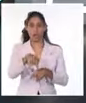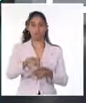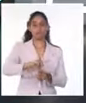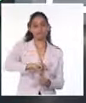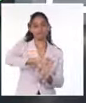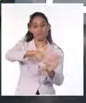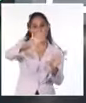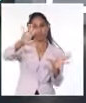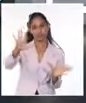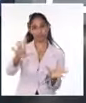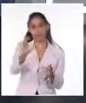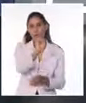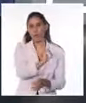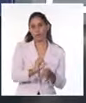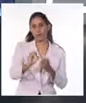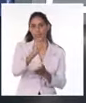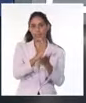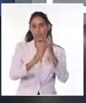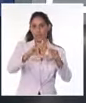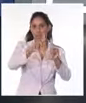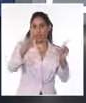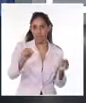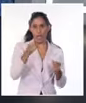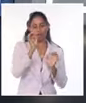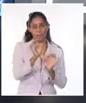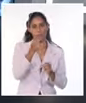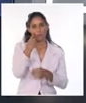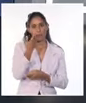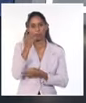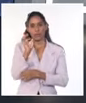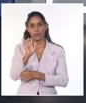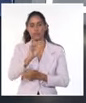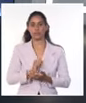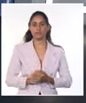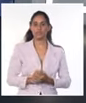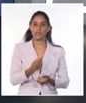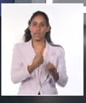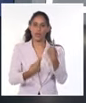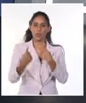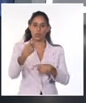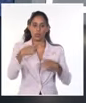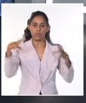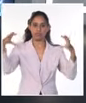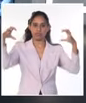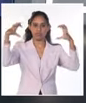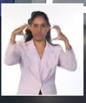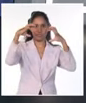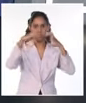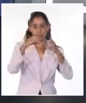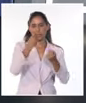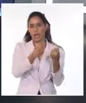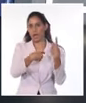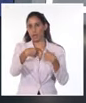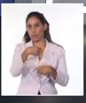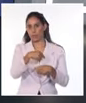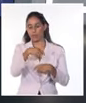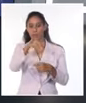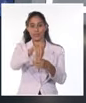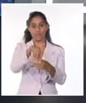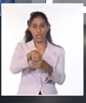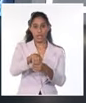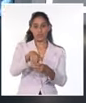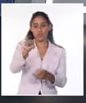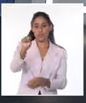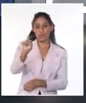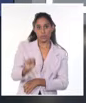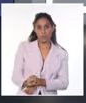oriental de nuestro país en una imagen más ampliada se puede apreciar también algunos nublados que se desarrollan hacia zonas del interior y sur